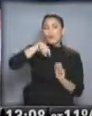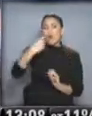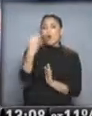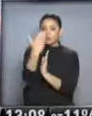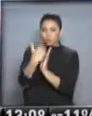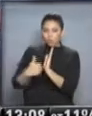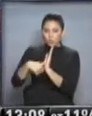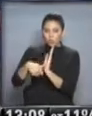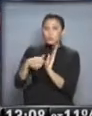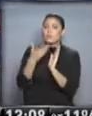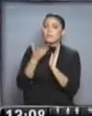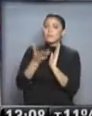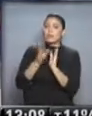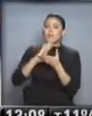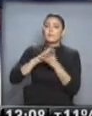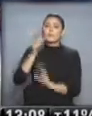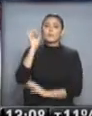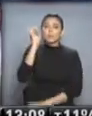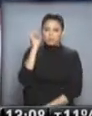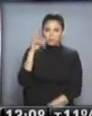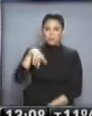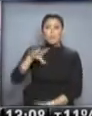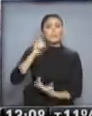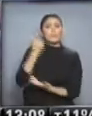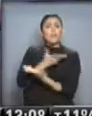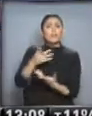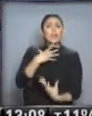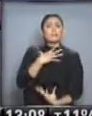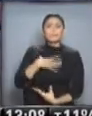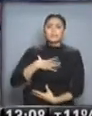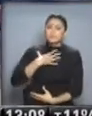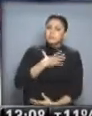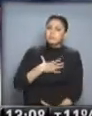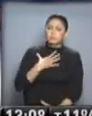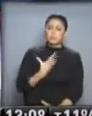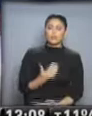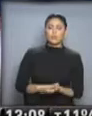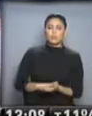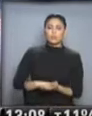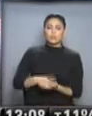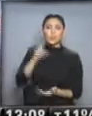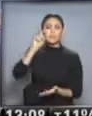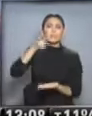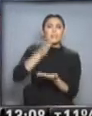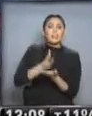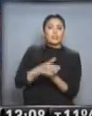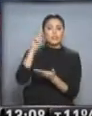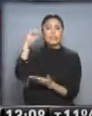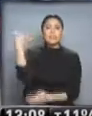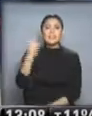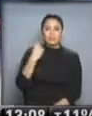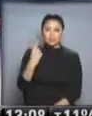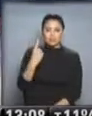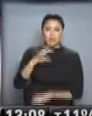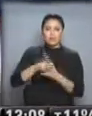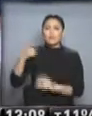disculpas del caso mostrando por supuesto su disgusto ante lo que ha sido una violación al derecho internacional un